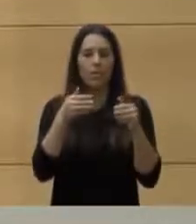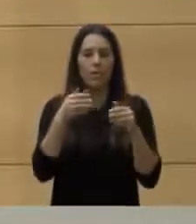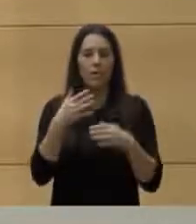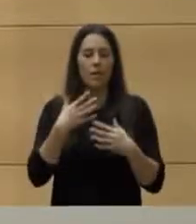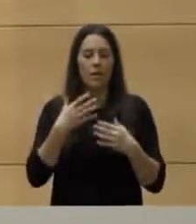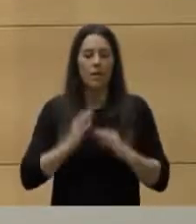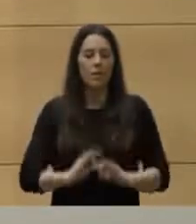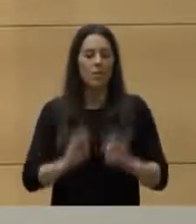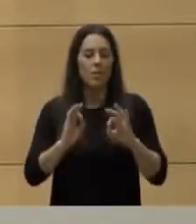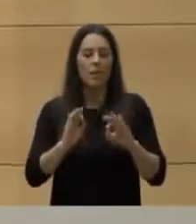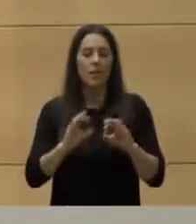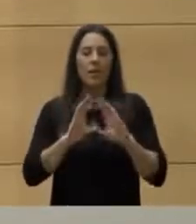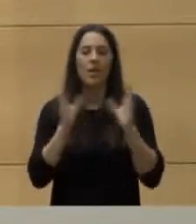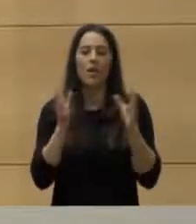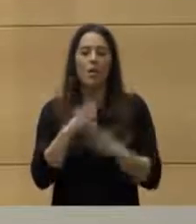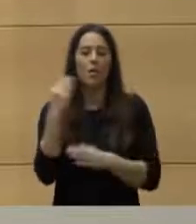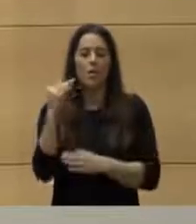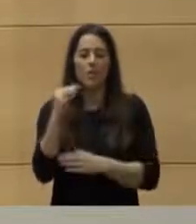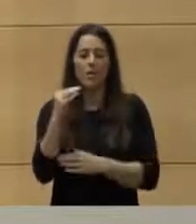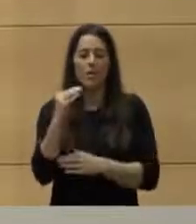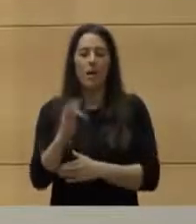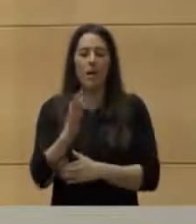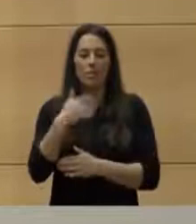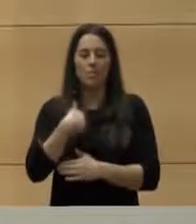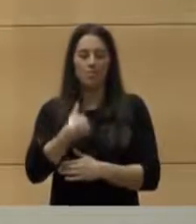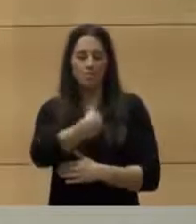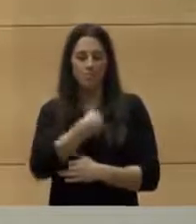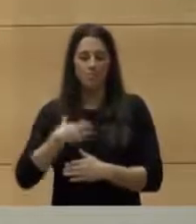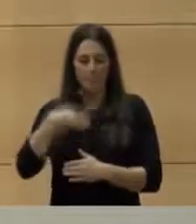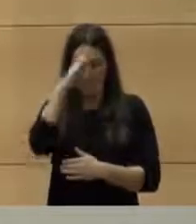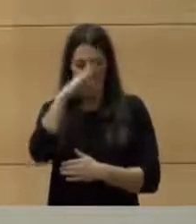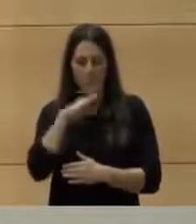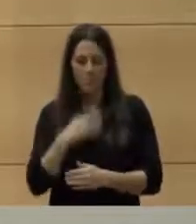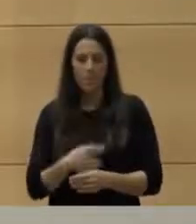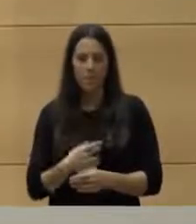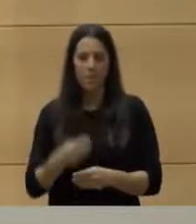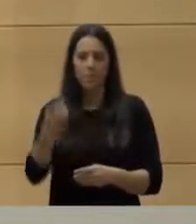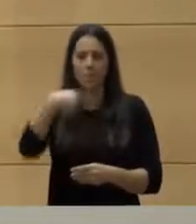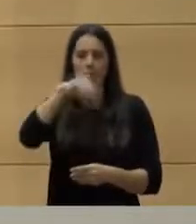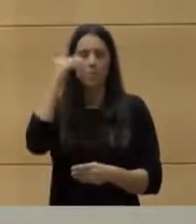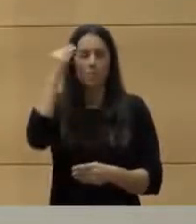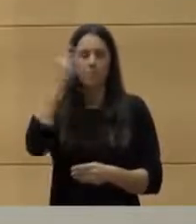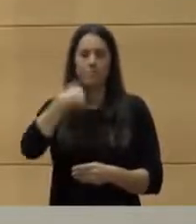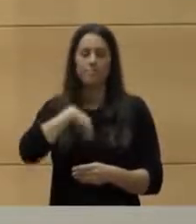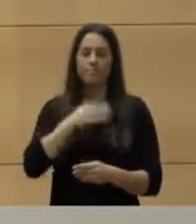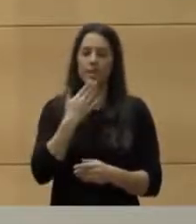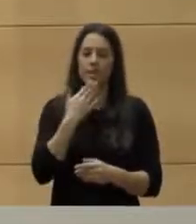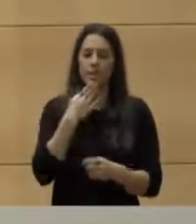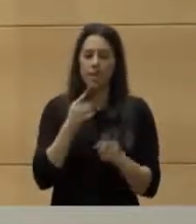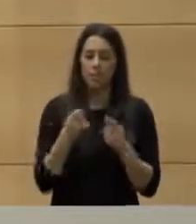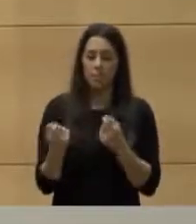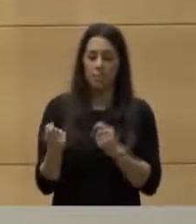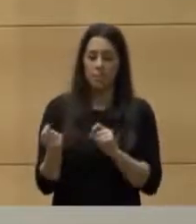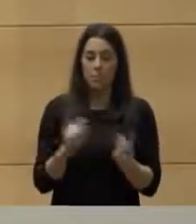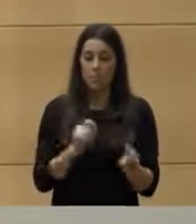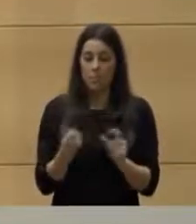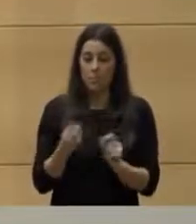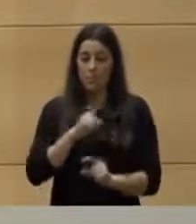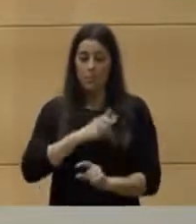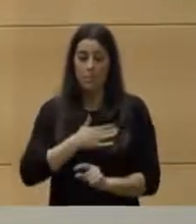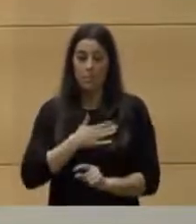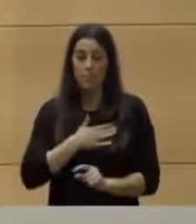como padre. Pensemos en que los que tenemos cierta edad ya no vamos a hacer nada por nosotros